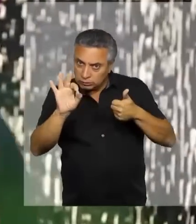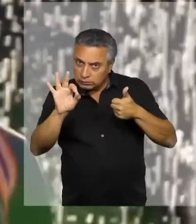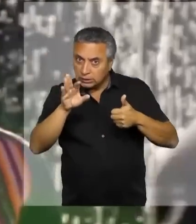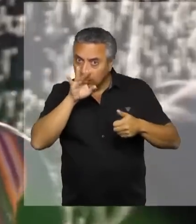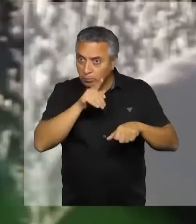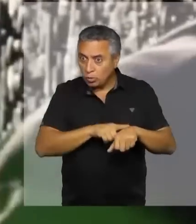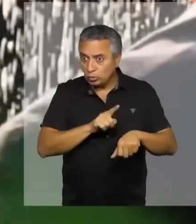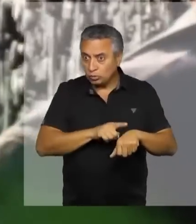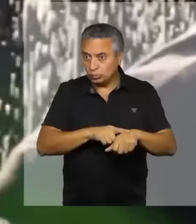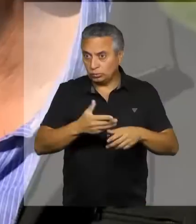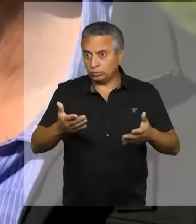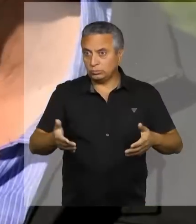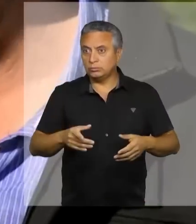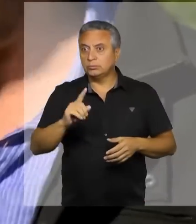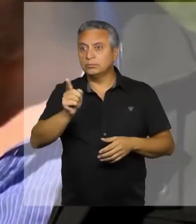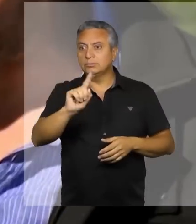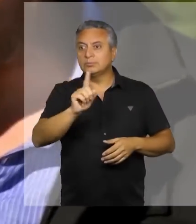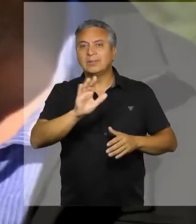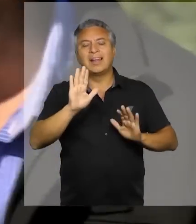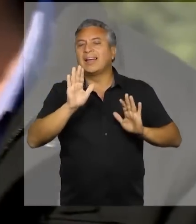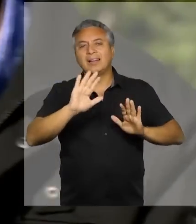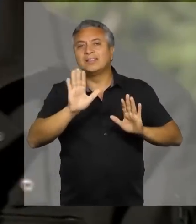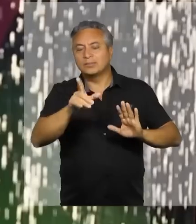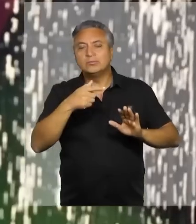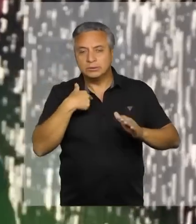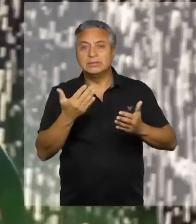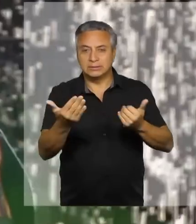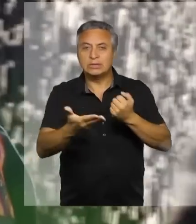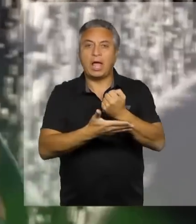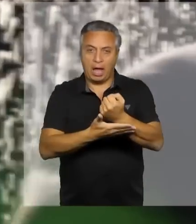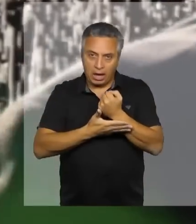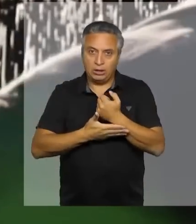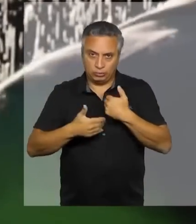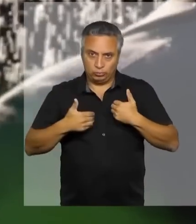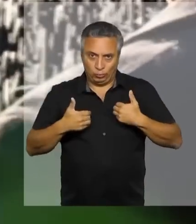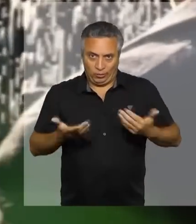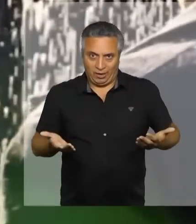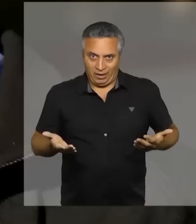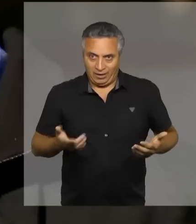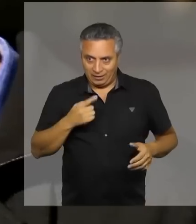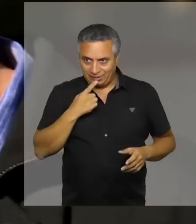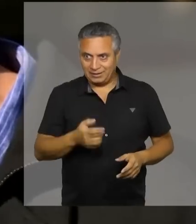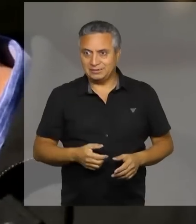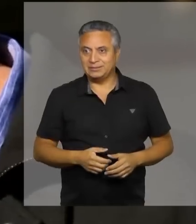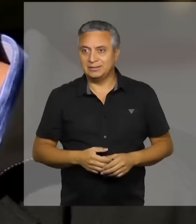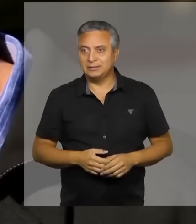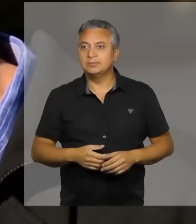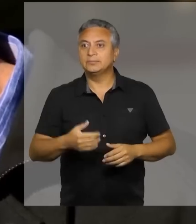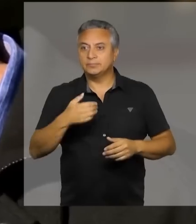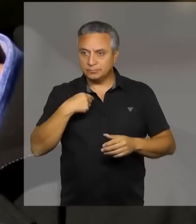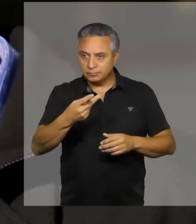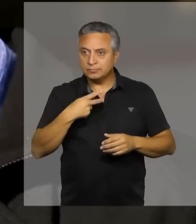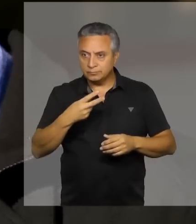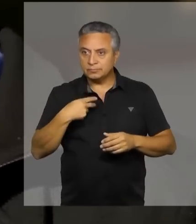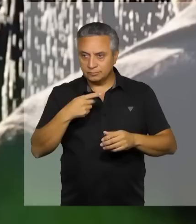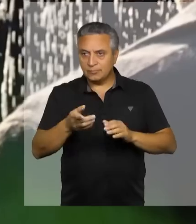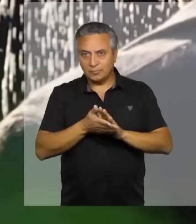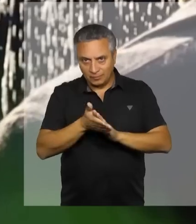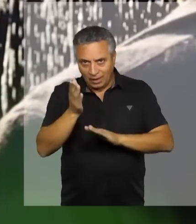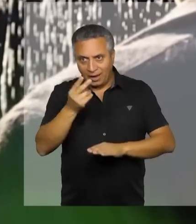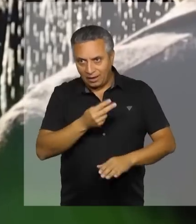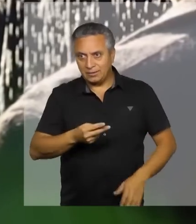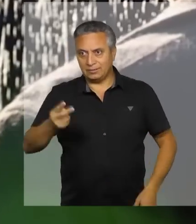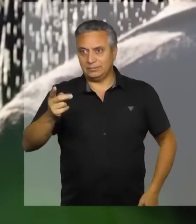ser autosecante? Que se seque con el viento, a lo mismo, pero necesito que me ayude. ¿Ayudarlo a qué? ¿Qué vamos a hacer? Vamos a darle un vuelco al food track. ¿Un